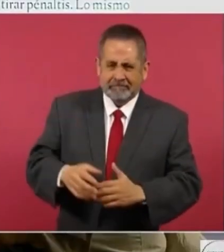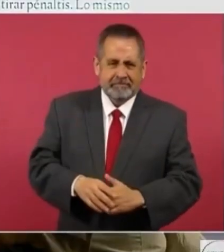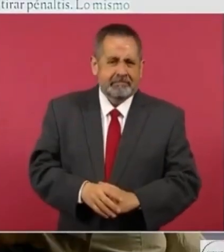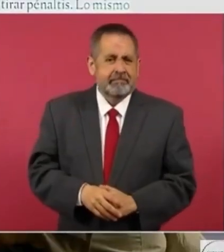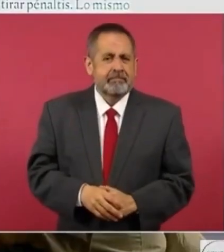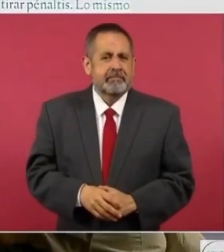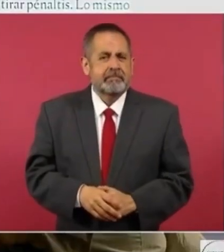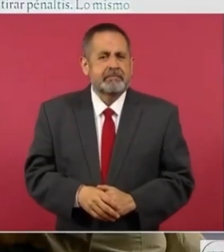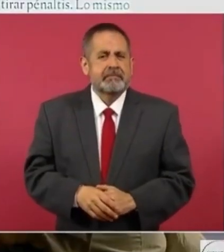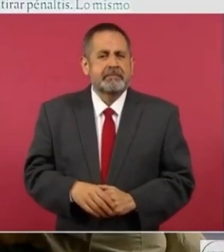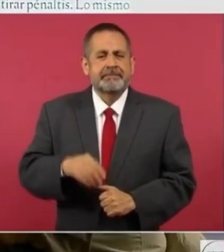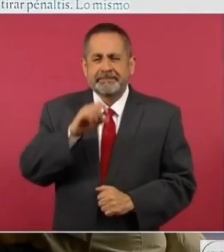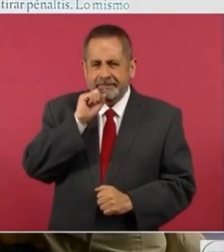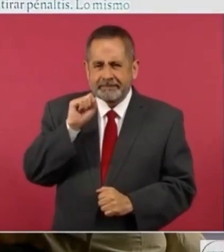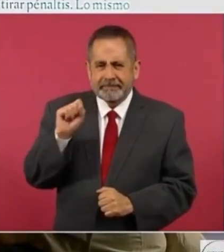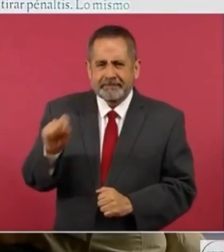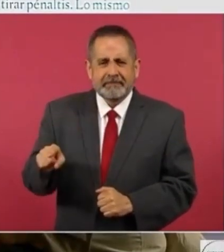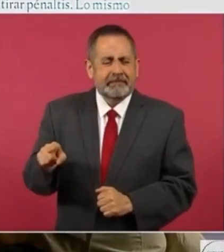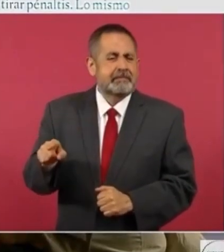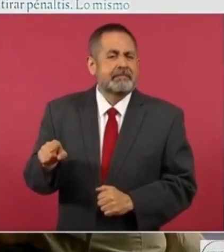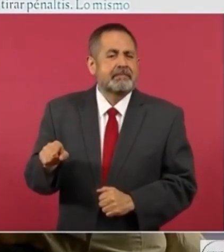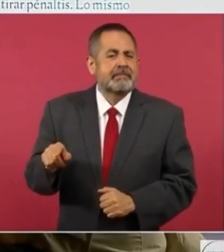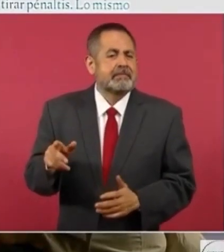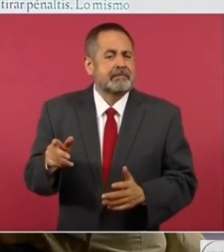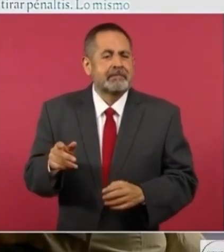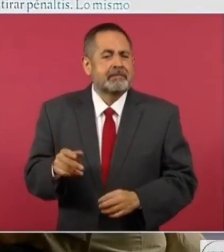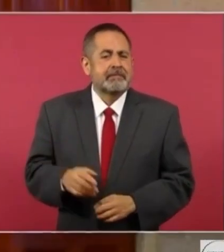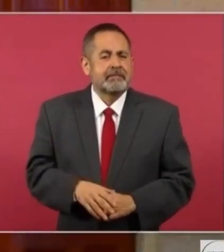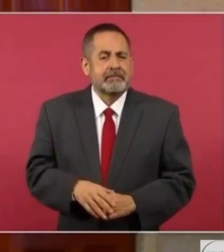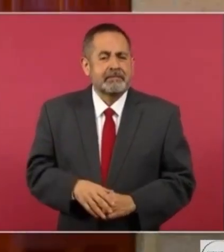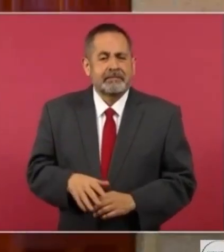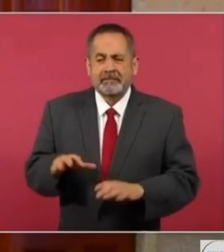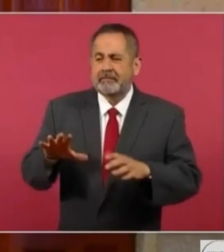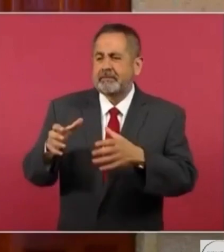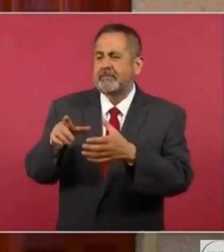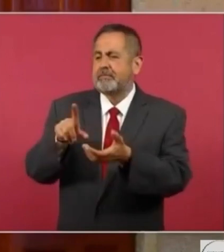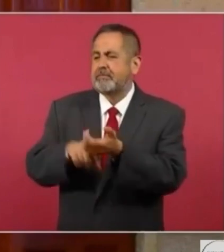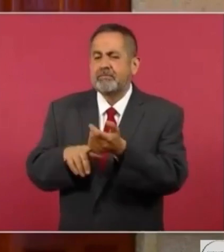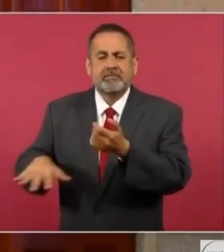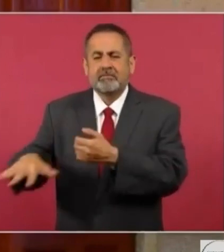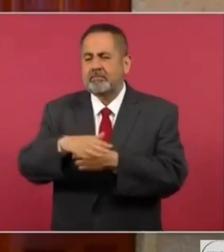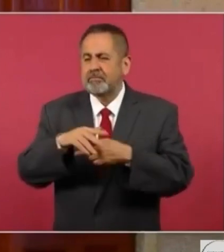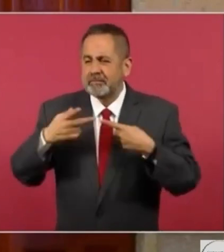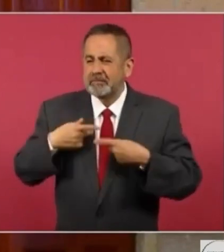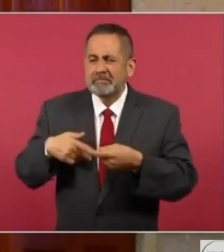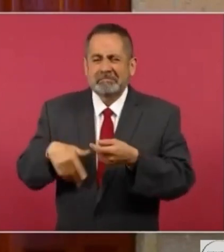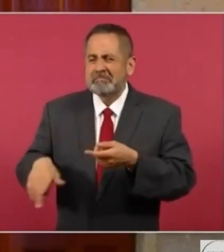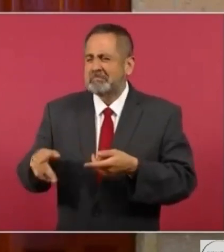Lo mismo puede decirse de la clase baja.